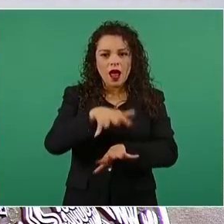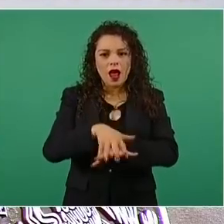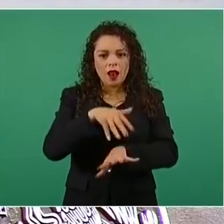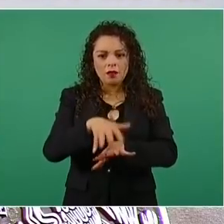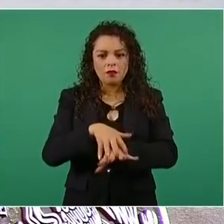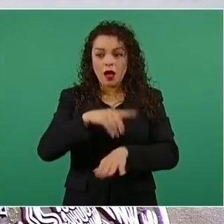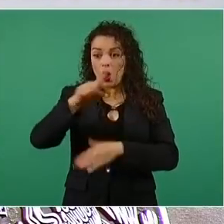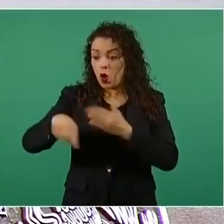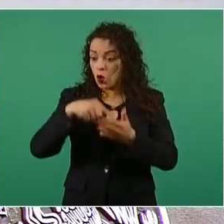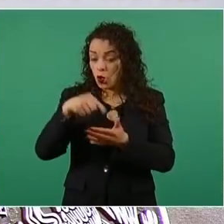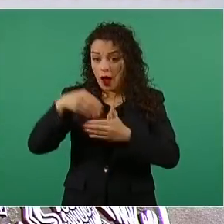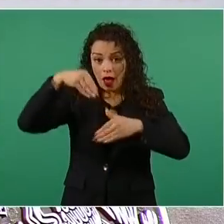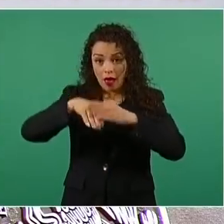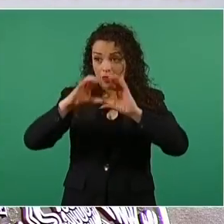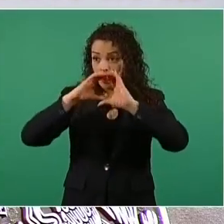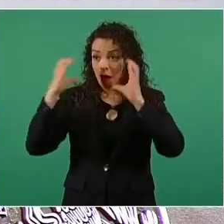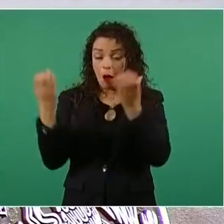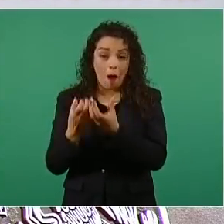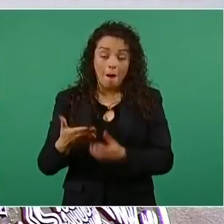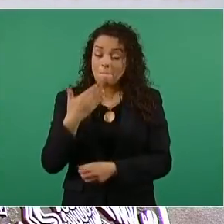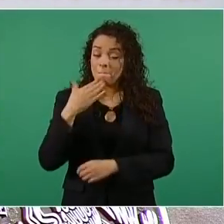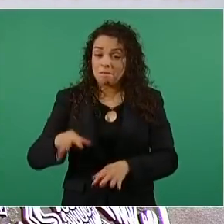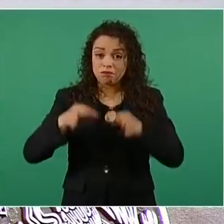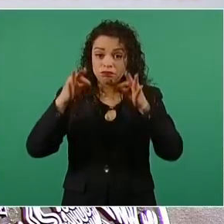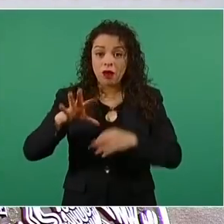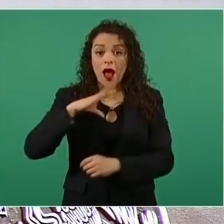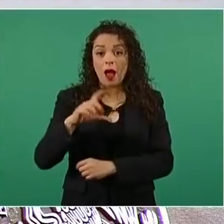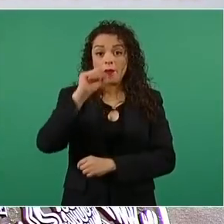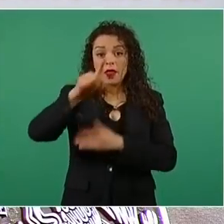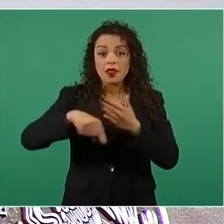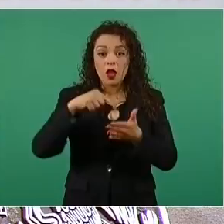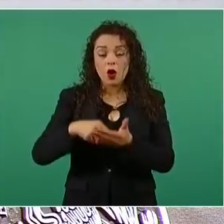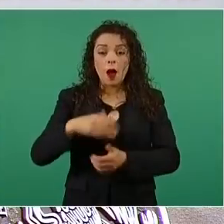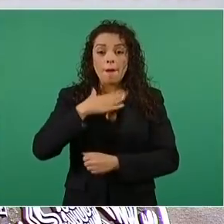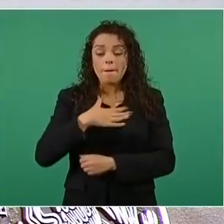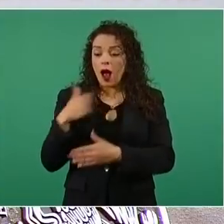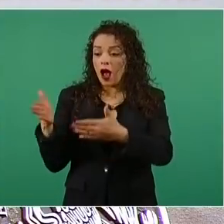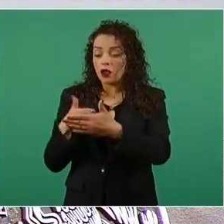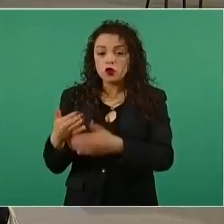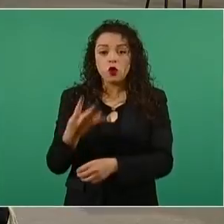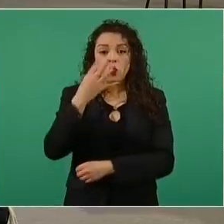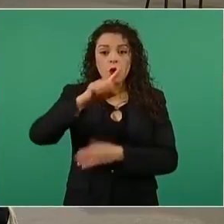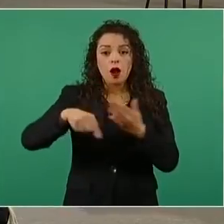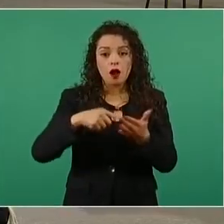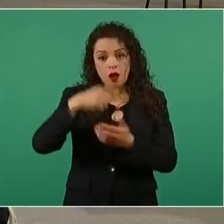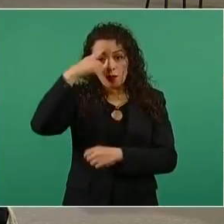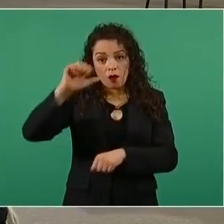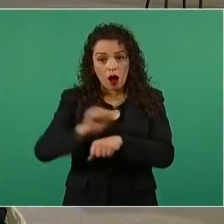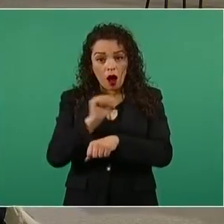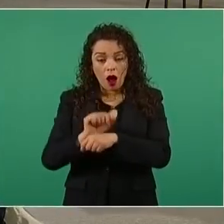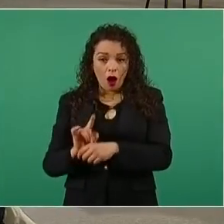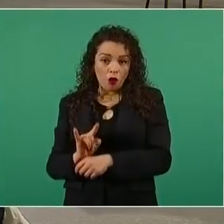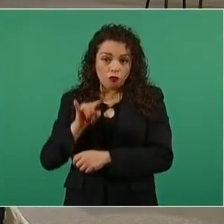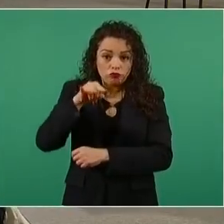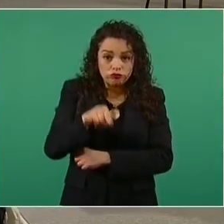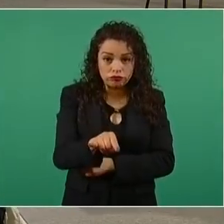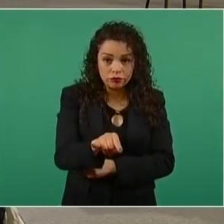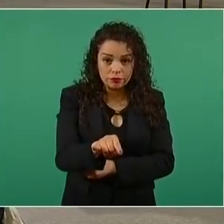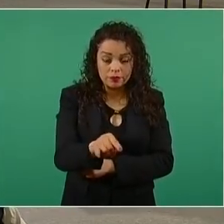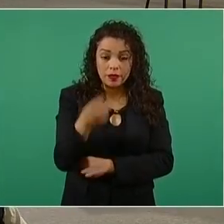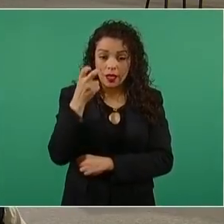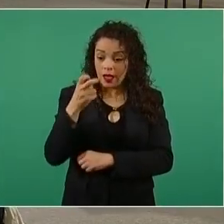estadio, tiene 20 lugares, baño, cocineta y 4 lugares de estacionamiento. Es el